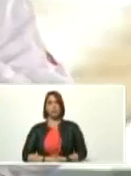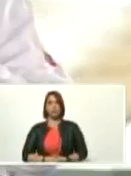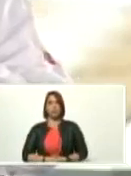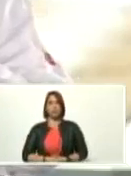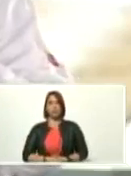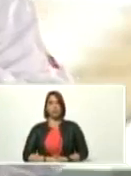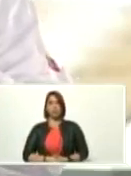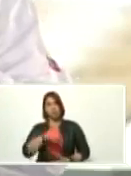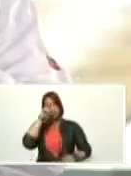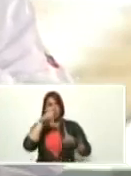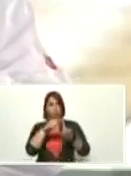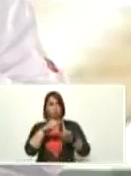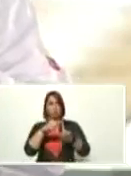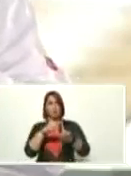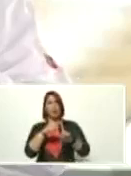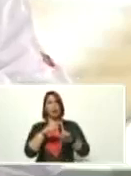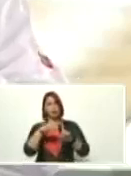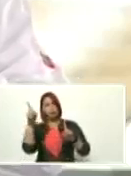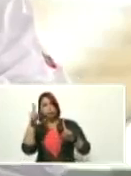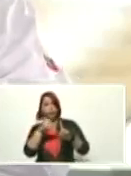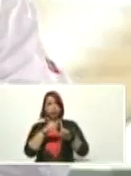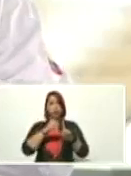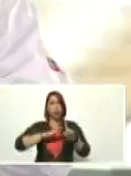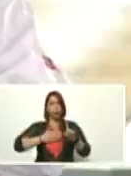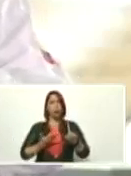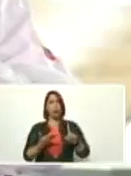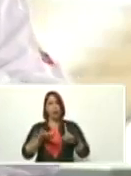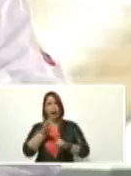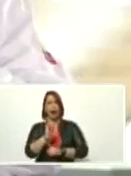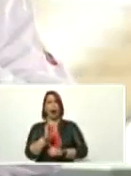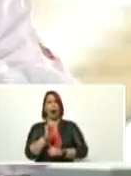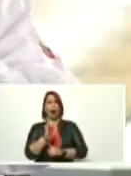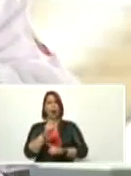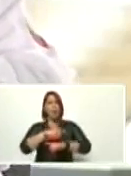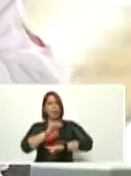Más allá de vaivenes que pudiera haber en un momento dado,